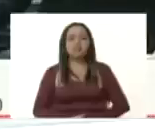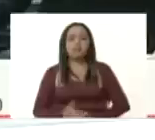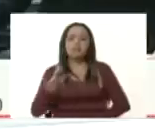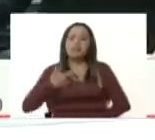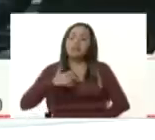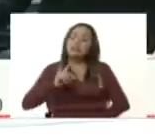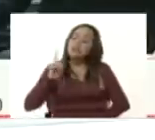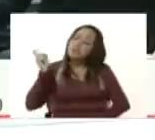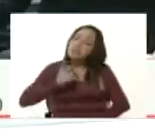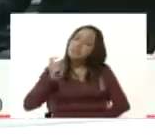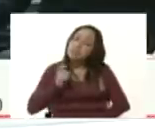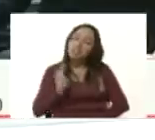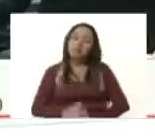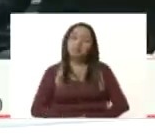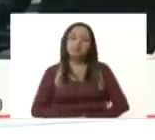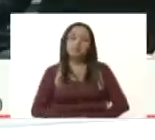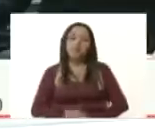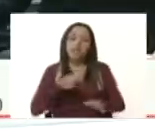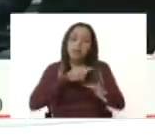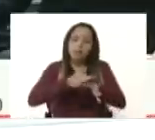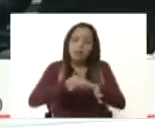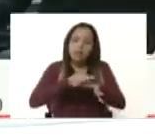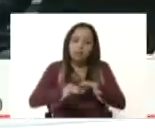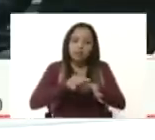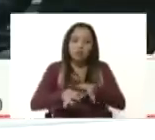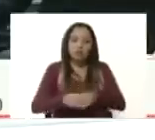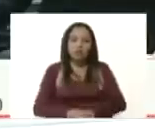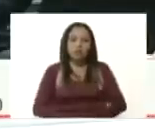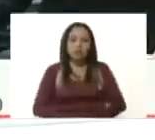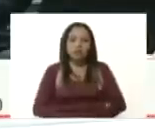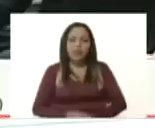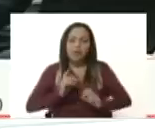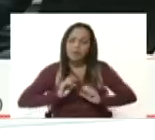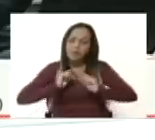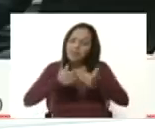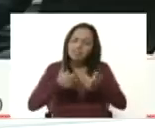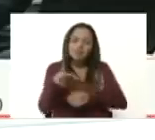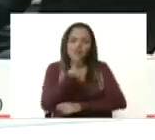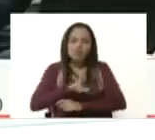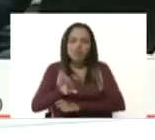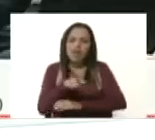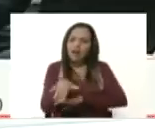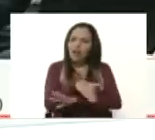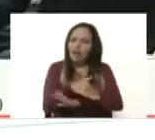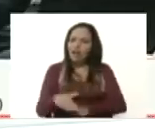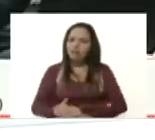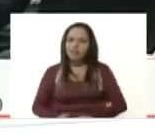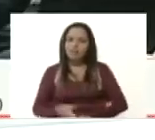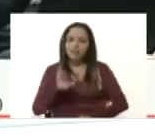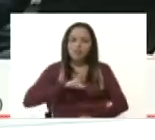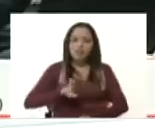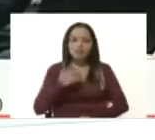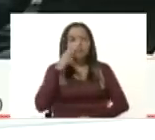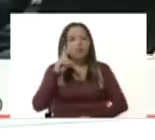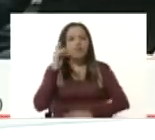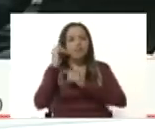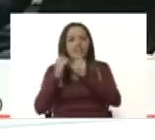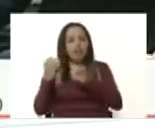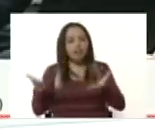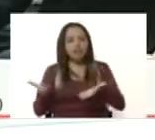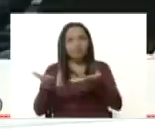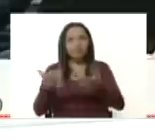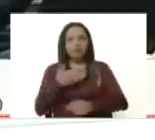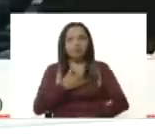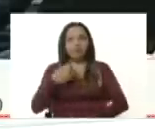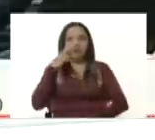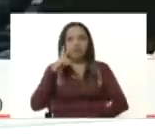necesitamos que el petro suene, se use, funcione. Vamos a ver este video. Adelante, yo quiero este